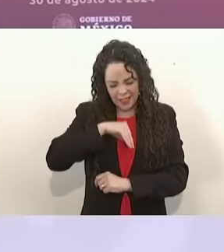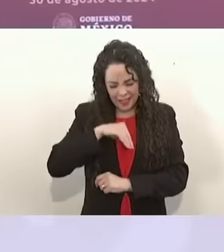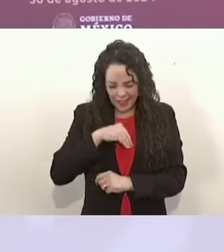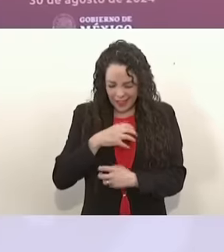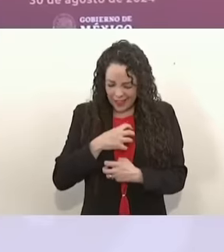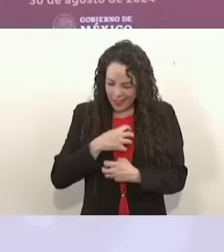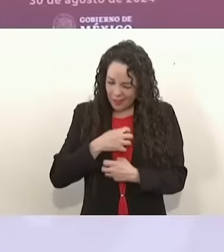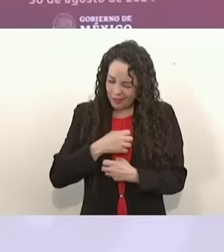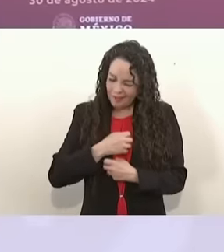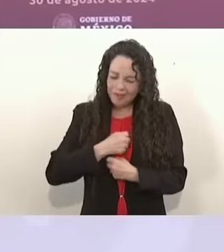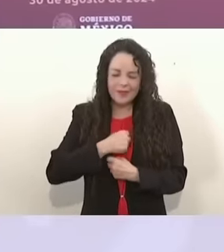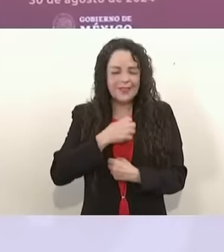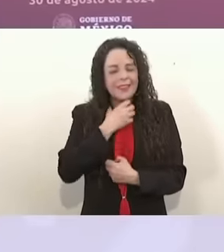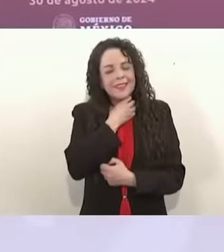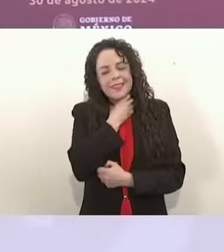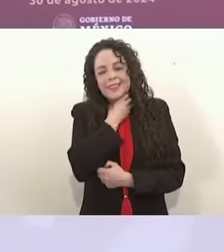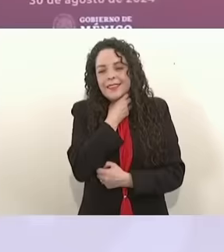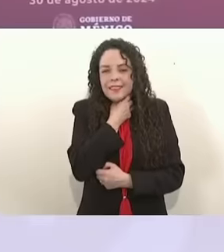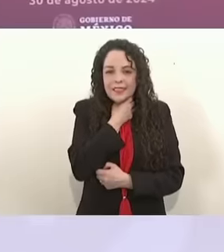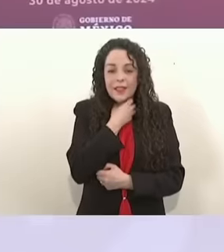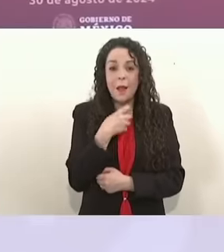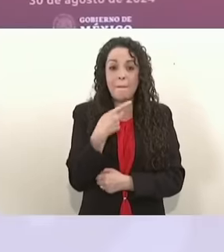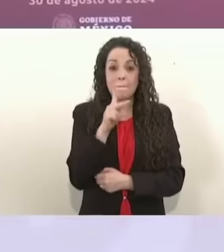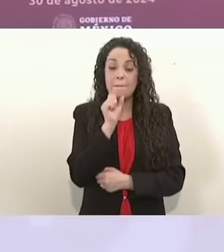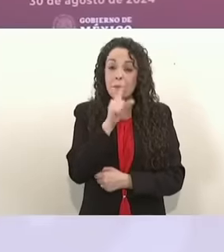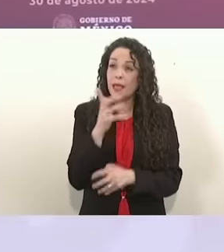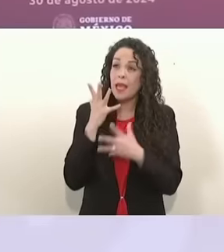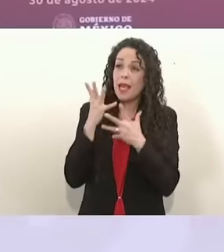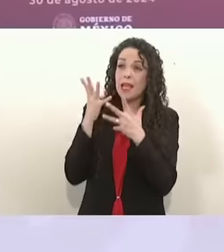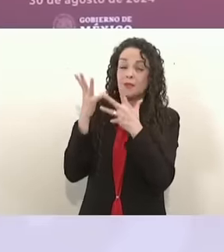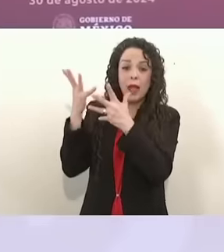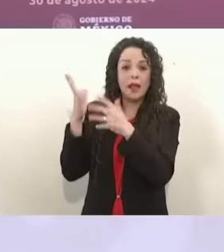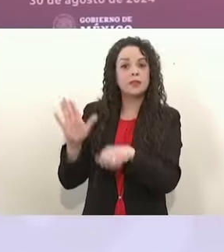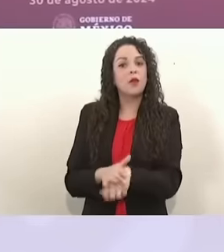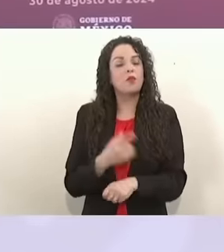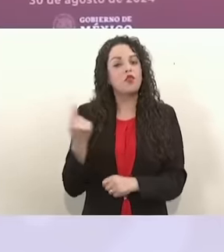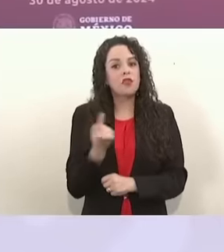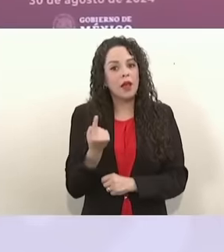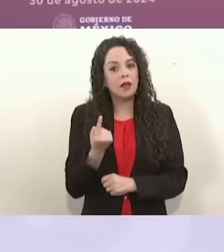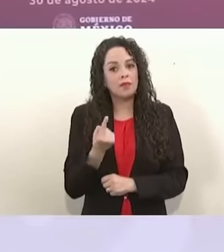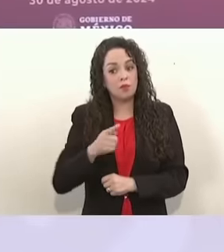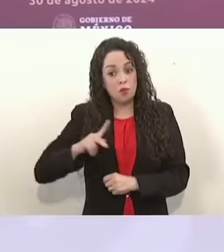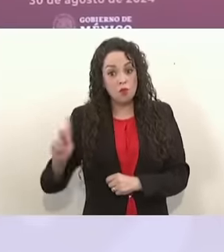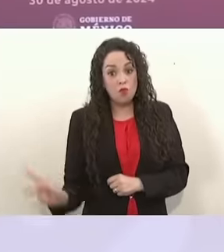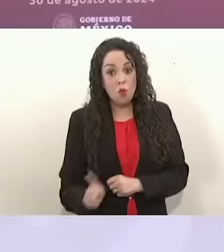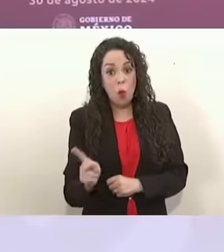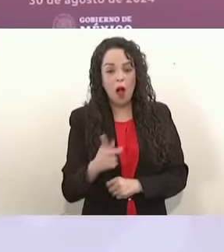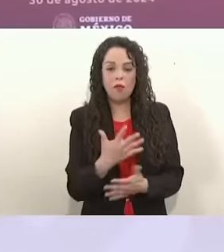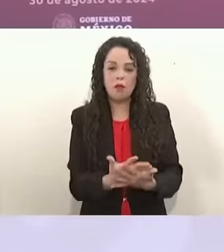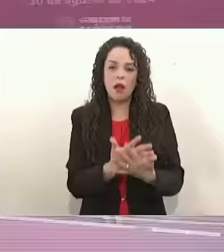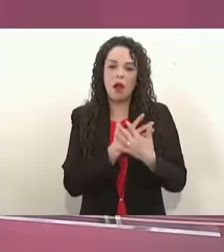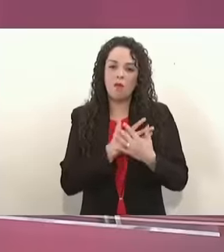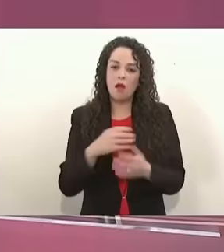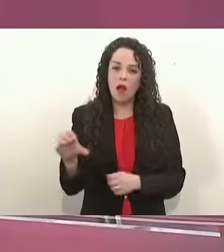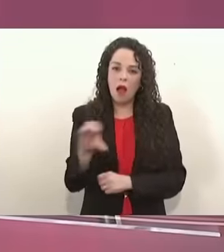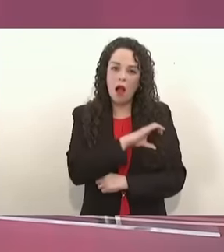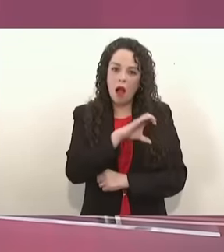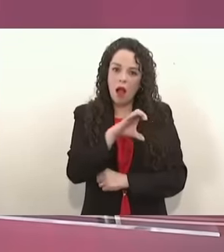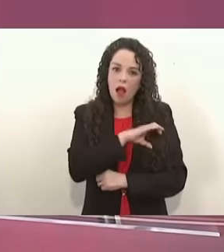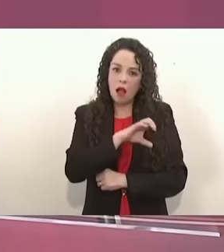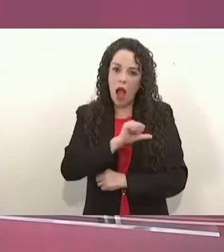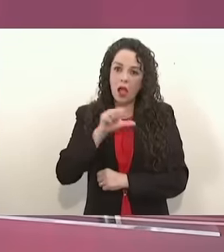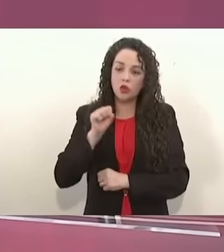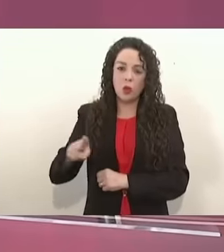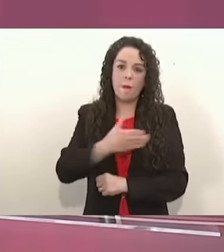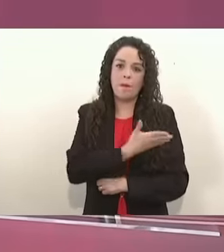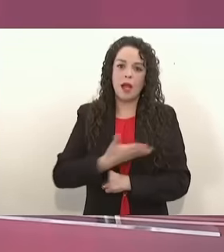esperanza, pero sobre todo de la emotividad de un pueblo que quiere a su presidente y de un presidente que